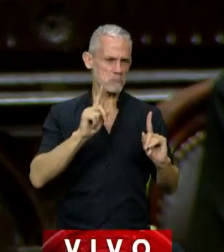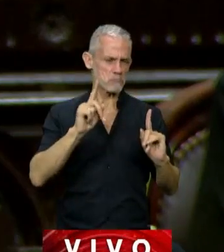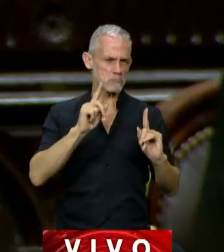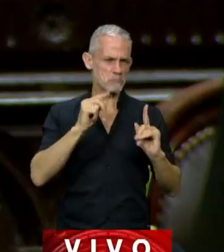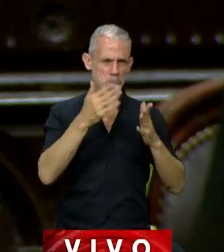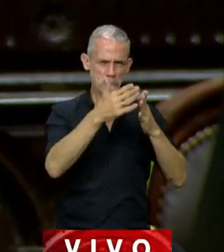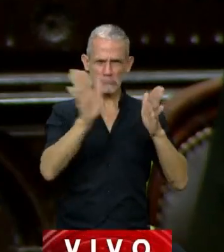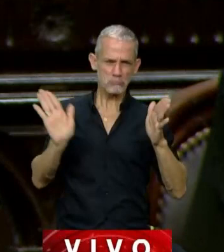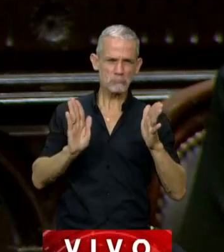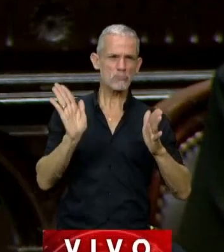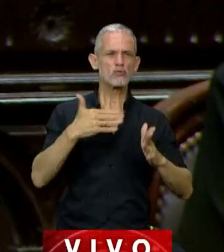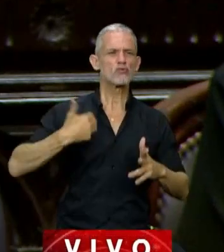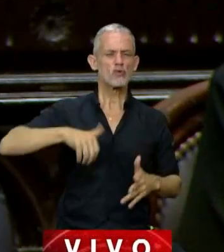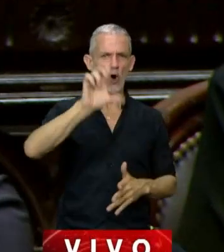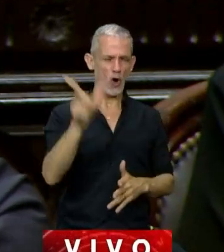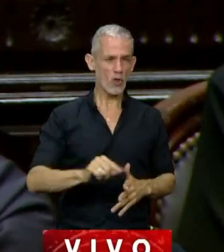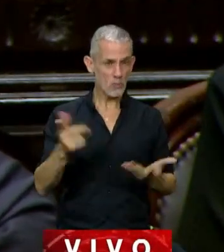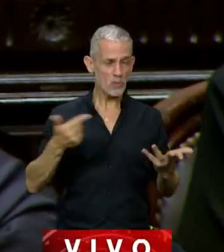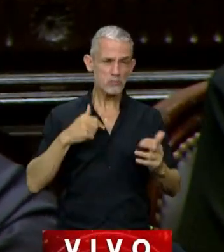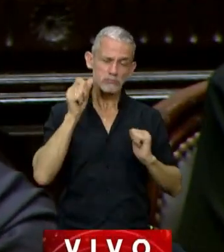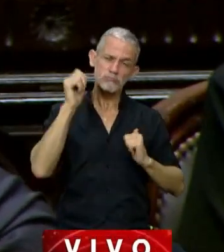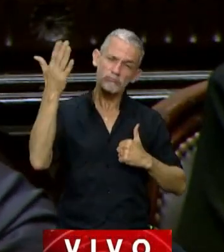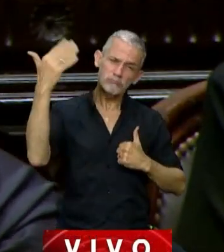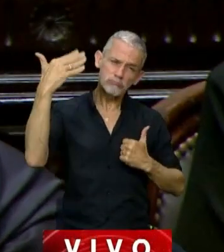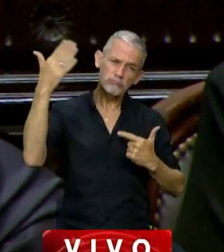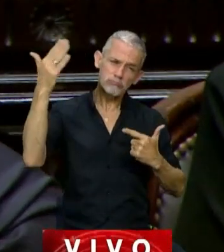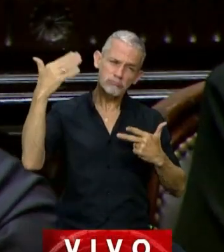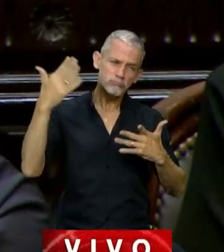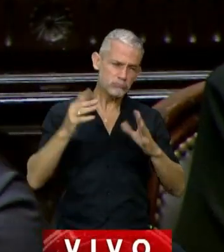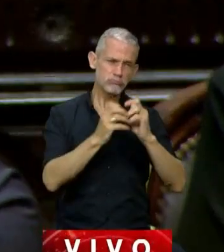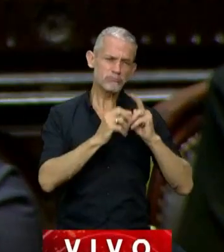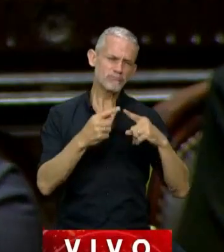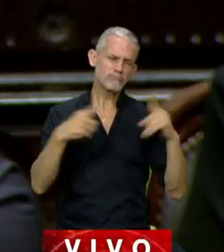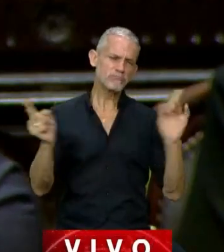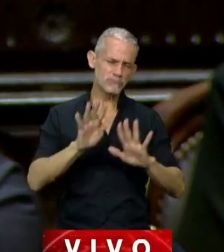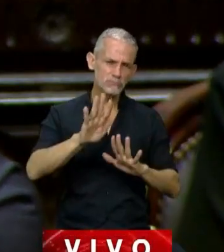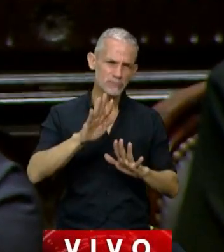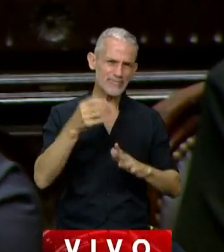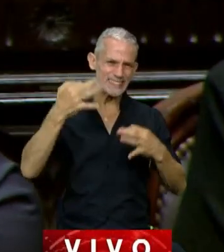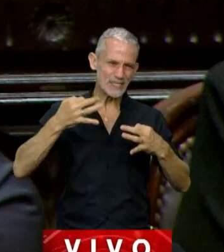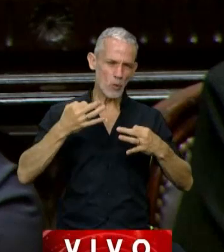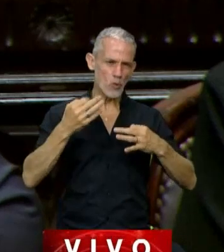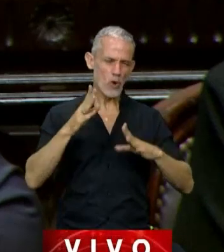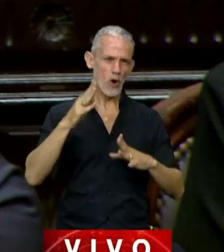he escuchado y seguramente seguiré escuchando a lo largo del debate